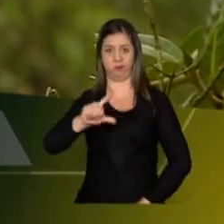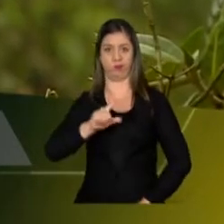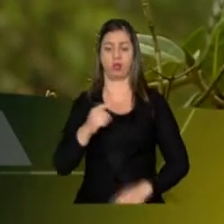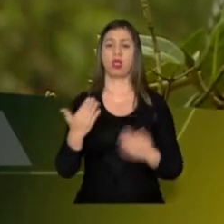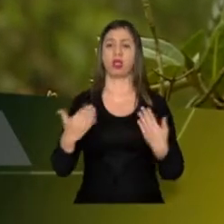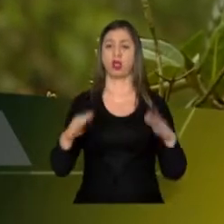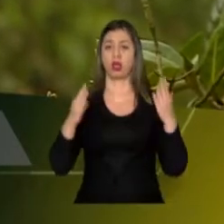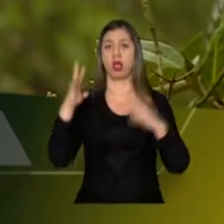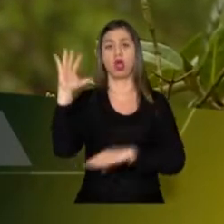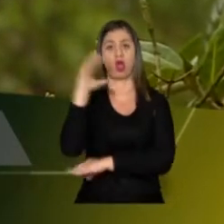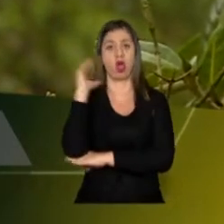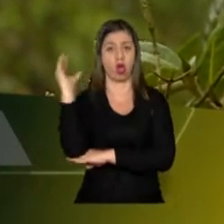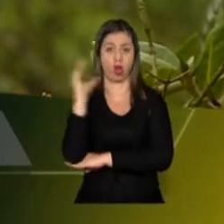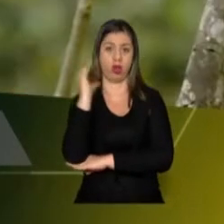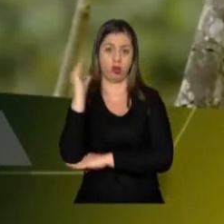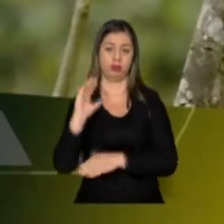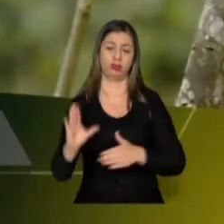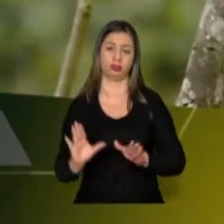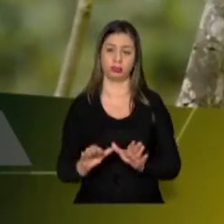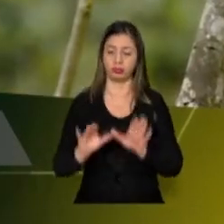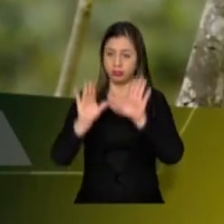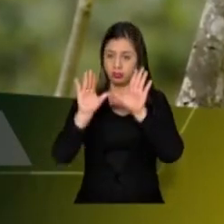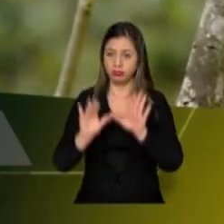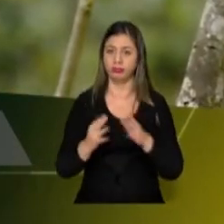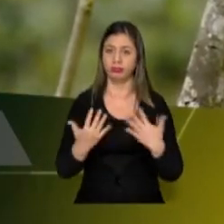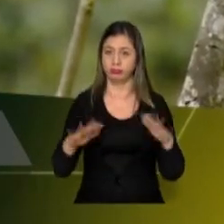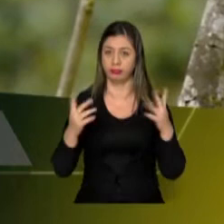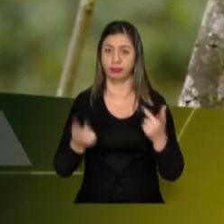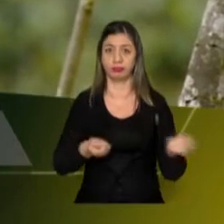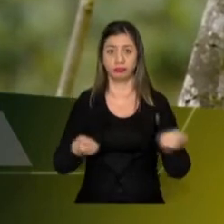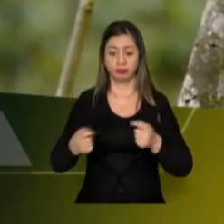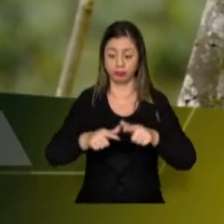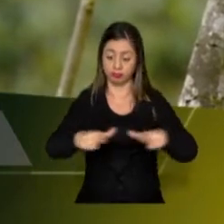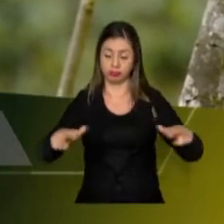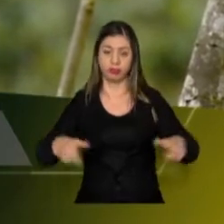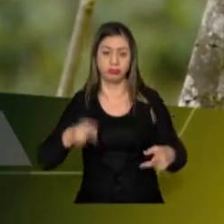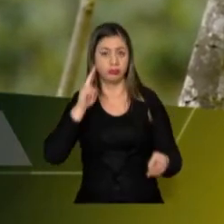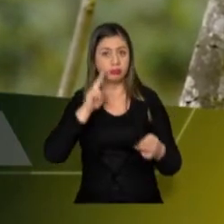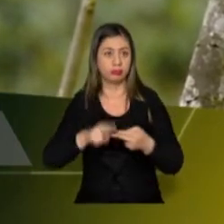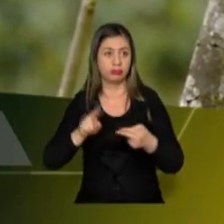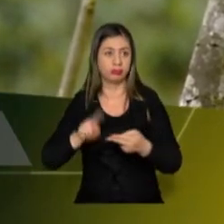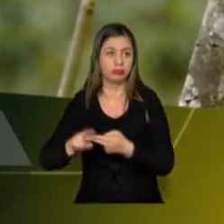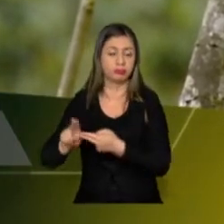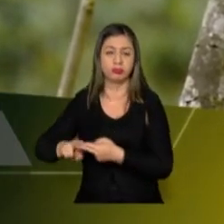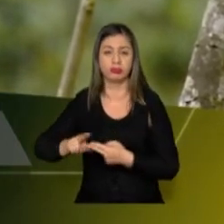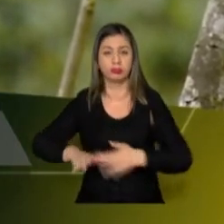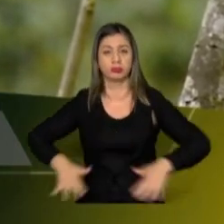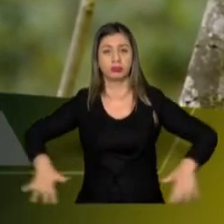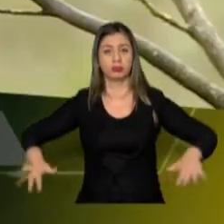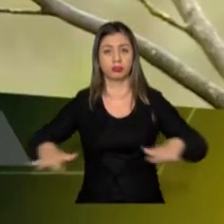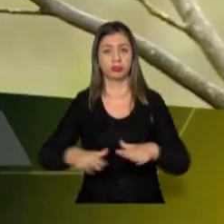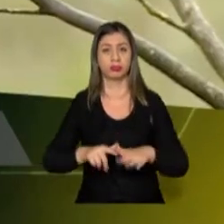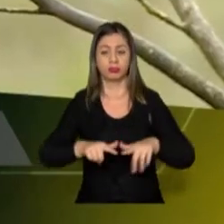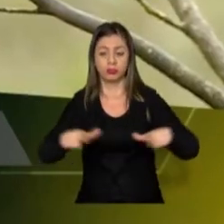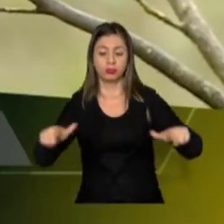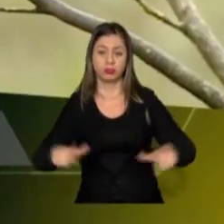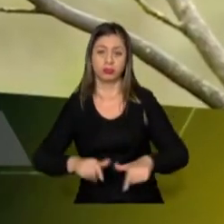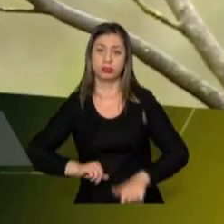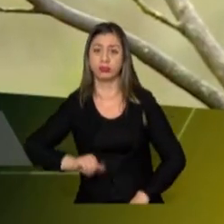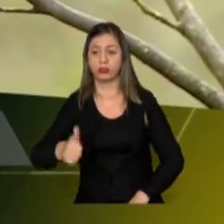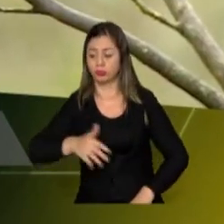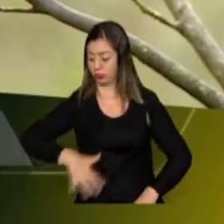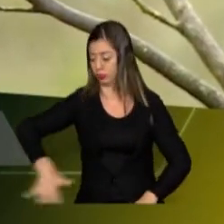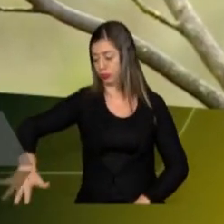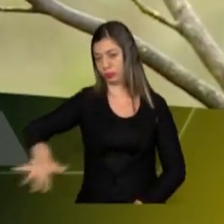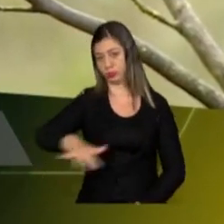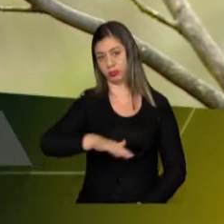Fair. Entonces, también es un lugar muy estratégico para conocer otros lugares, otras regiones